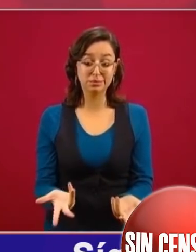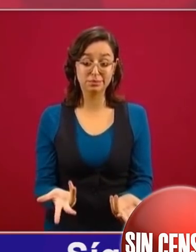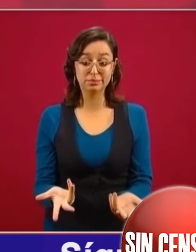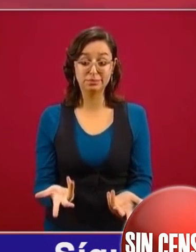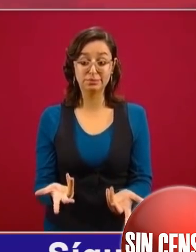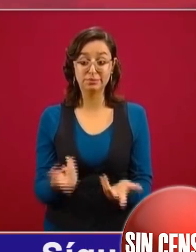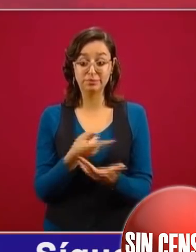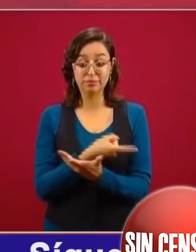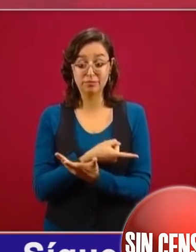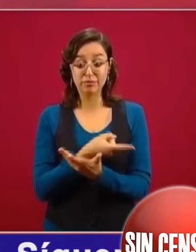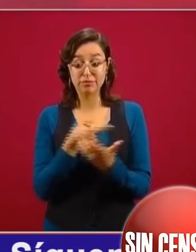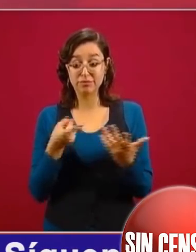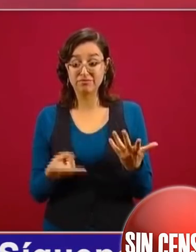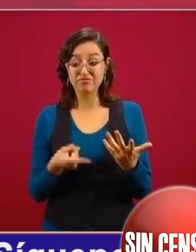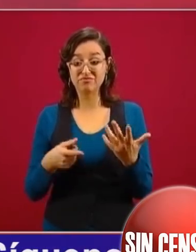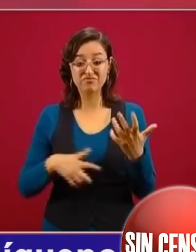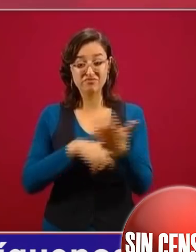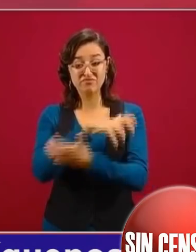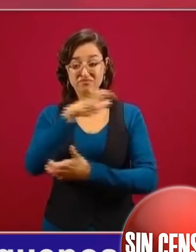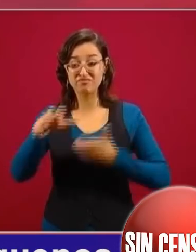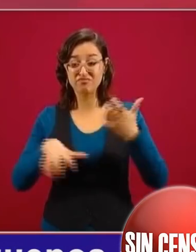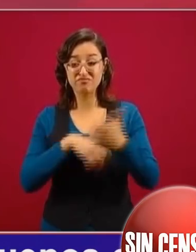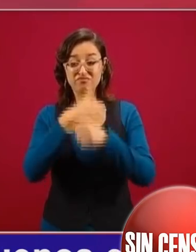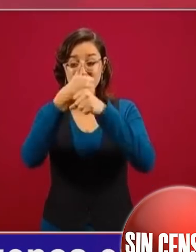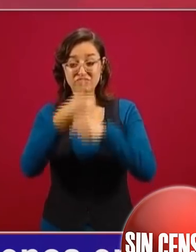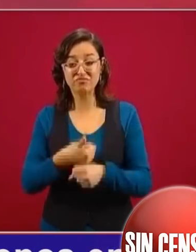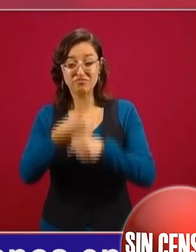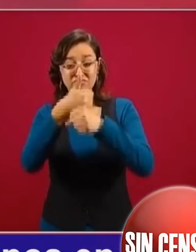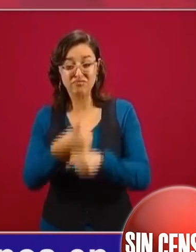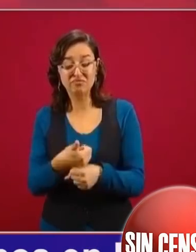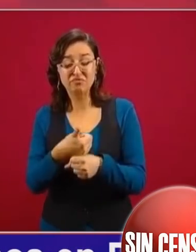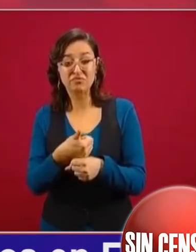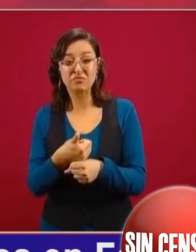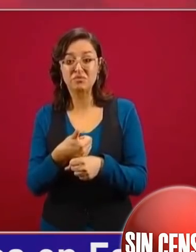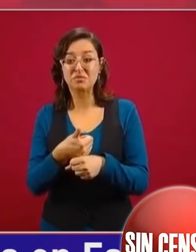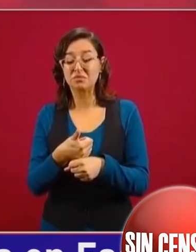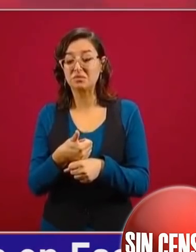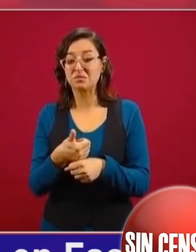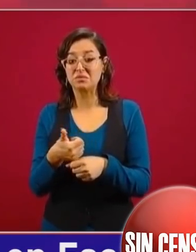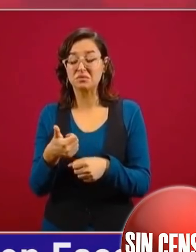eso que se padece es el fruto podrido